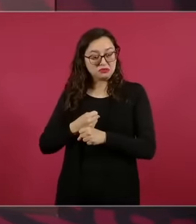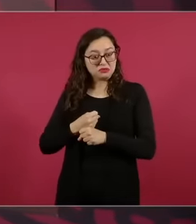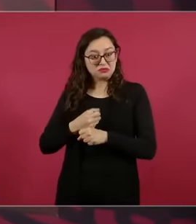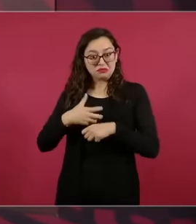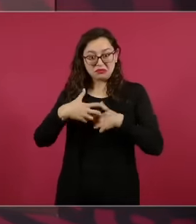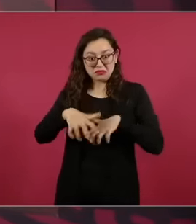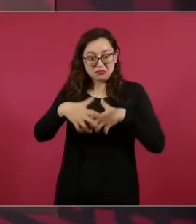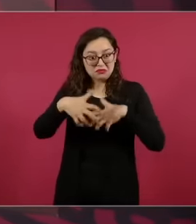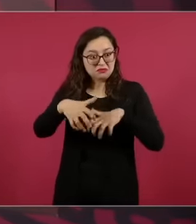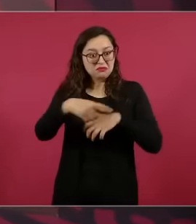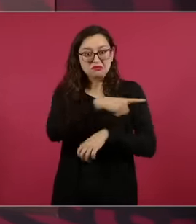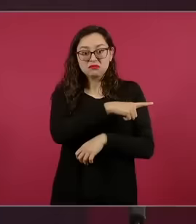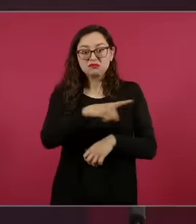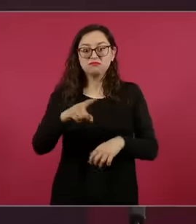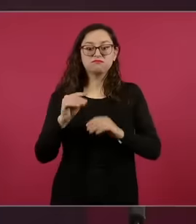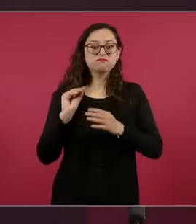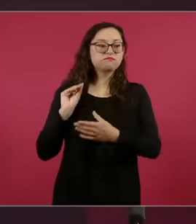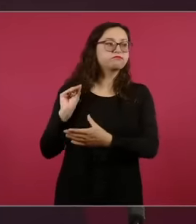habían actuado así.